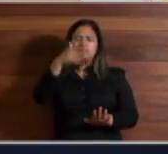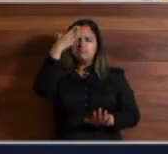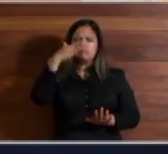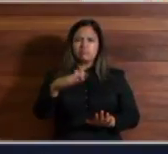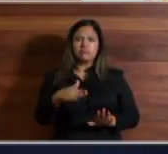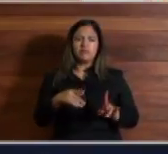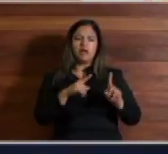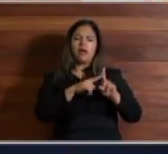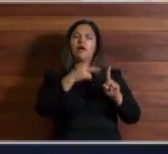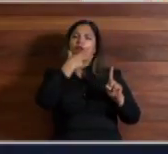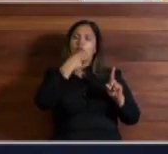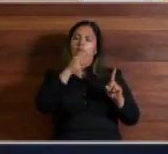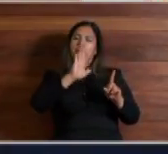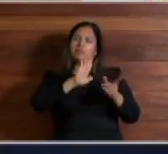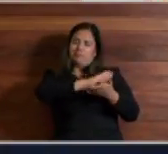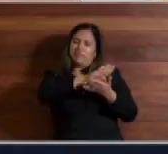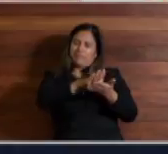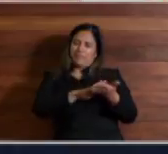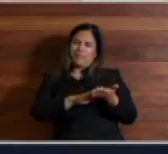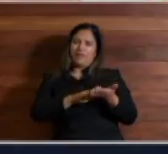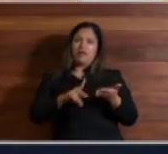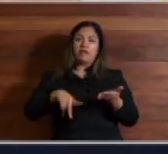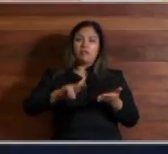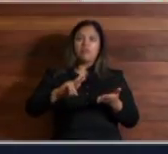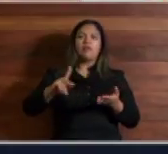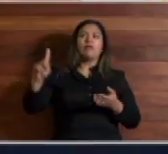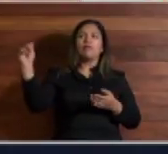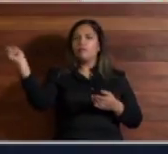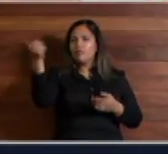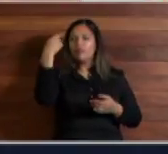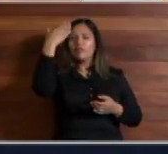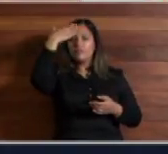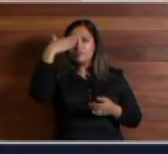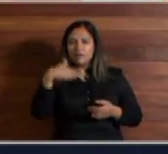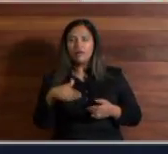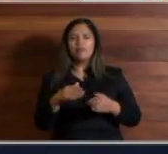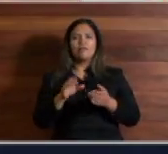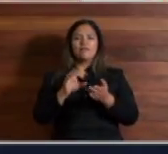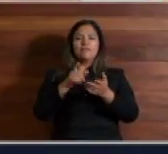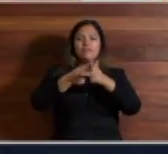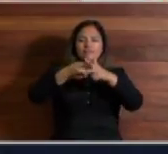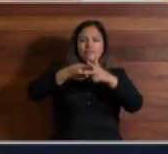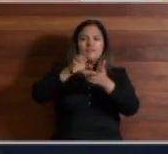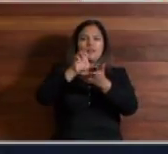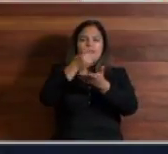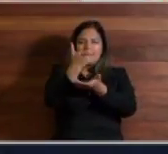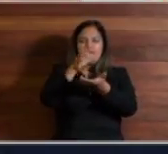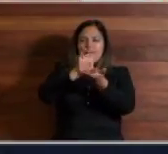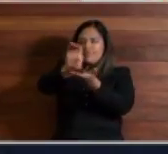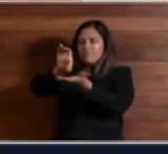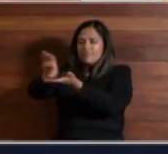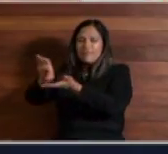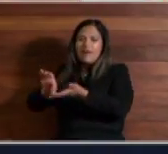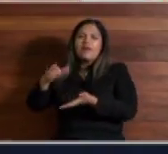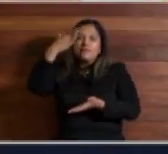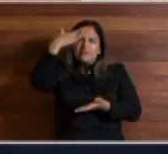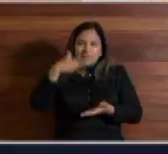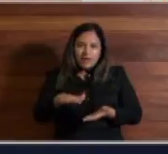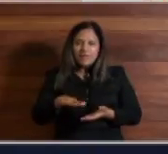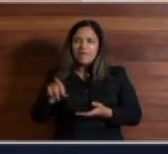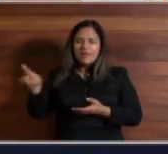su modestia, como bien lo calificó, pero todos los que hemos estado cerca del proceso presupuestal sabemos que la Secretaría de